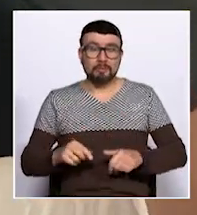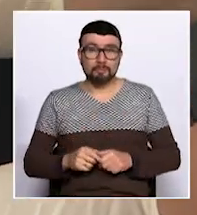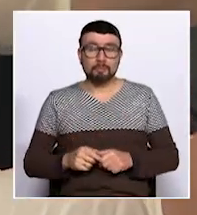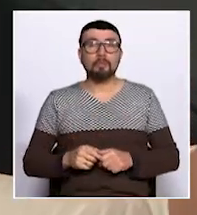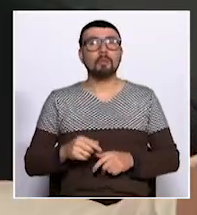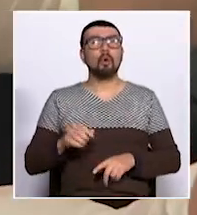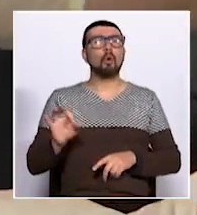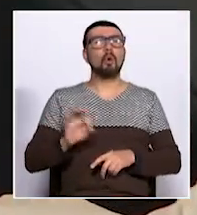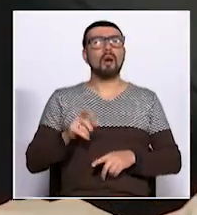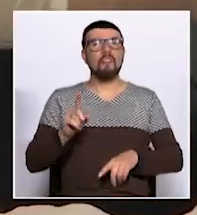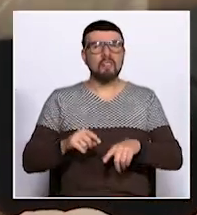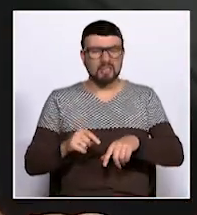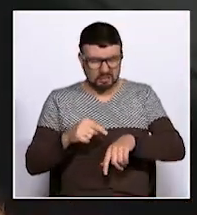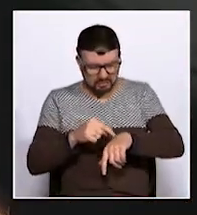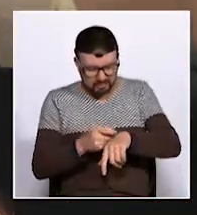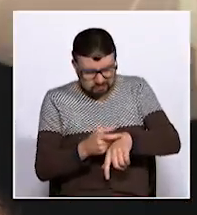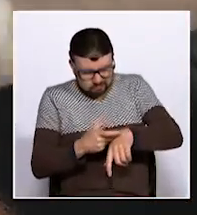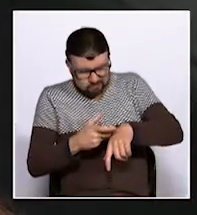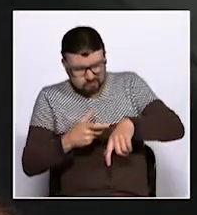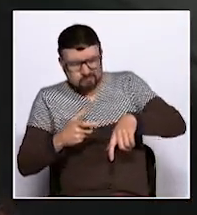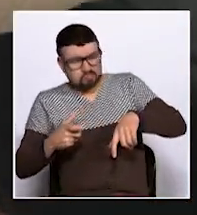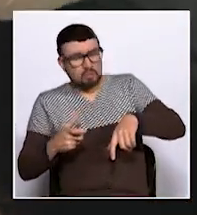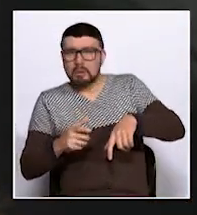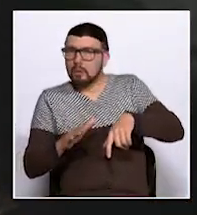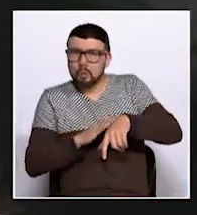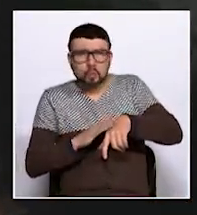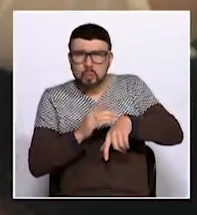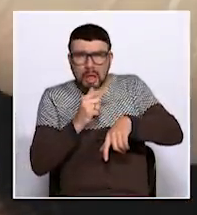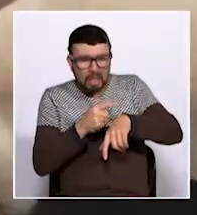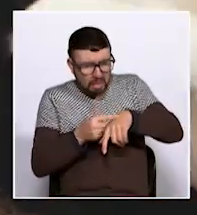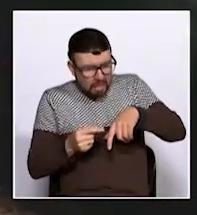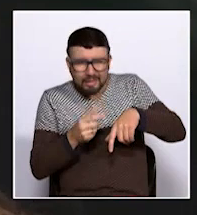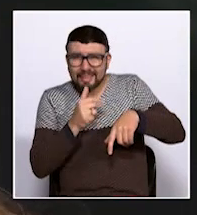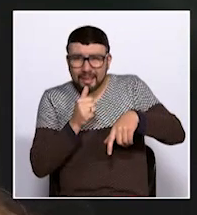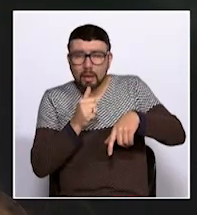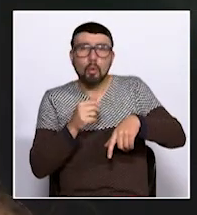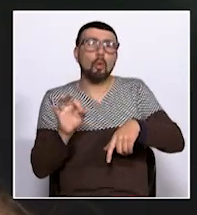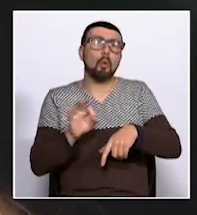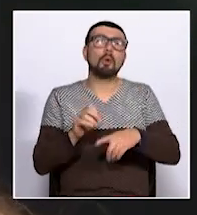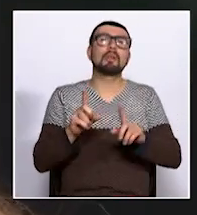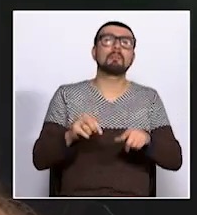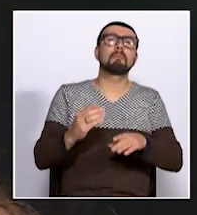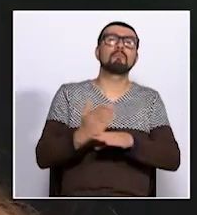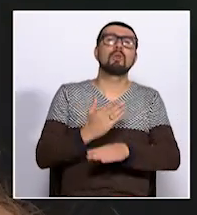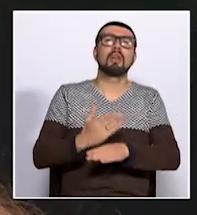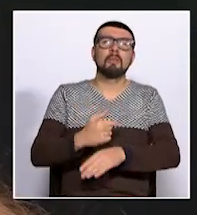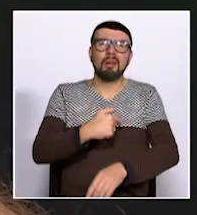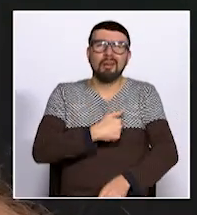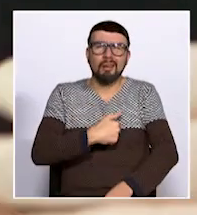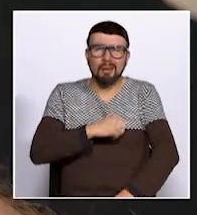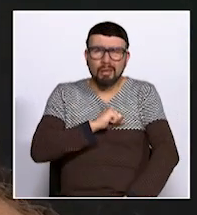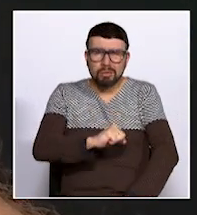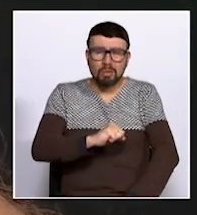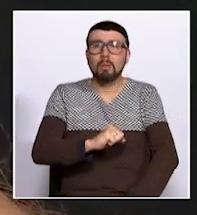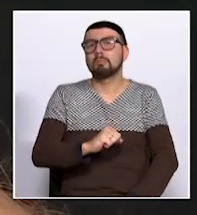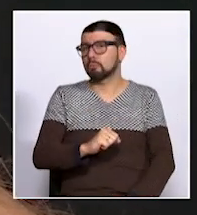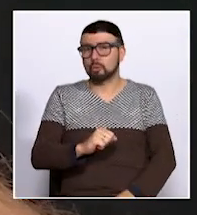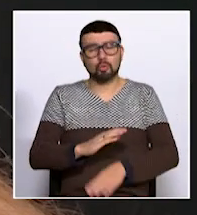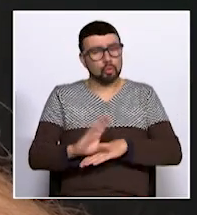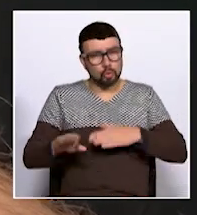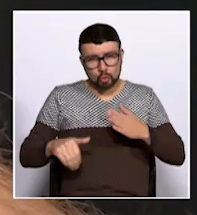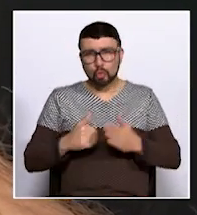cuando hay úlceras, nos sirve mucho cuando tenemos problemas obviamente cardíacos, que todo se basa en la